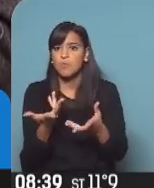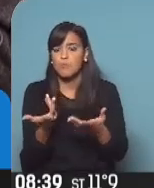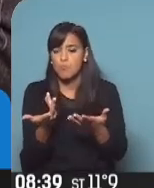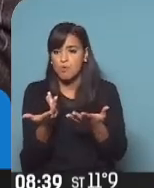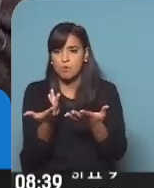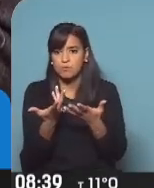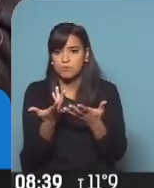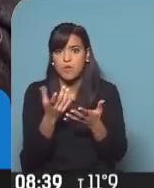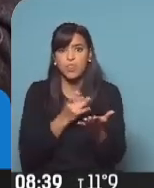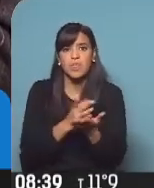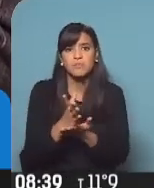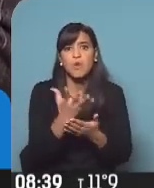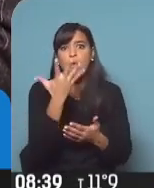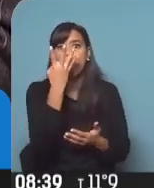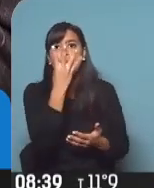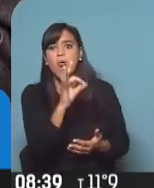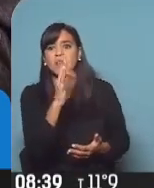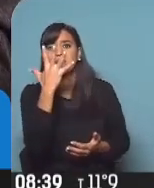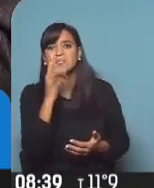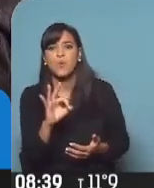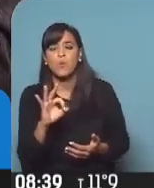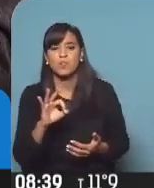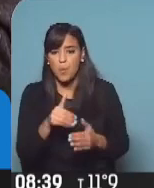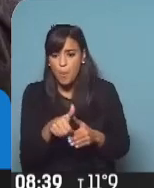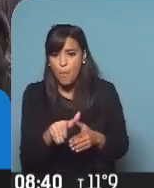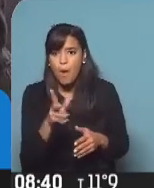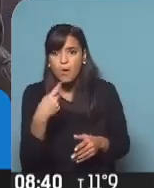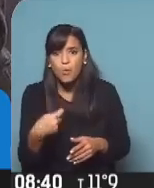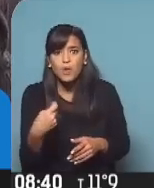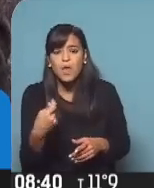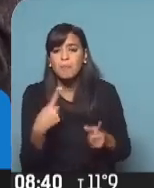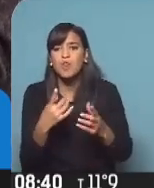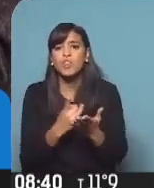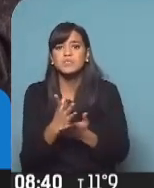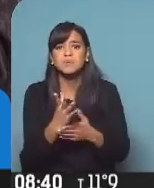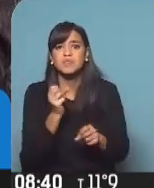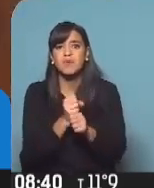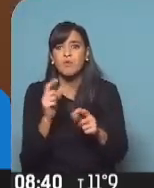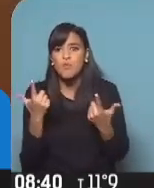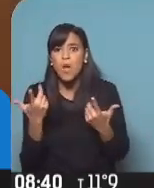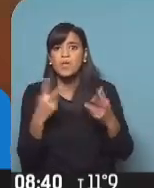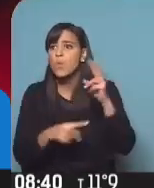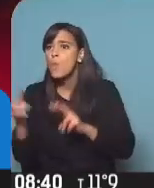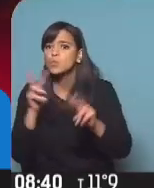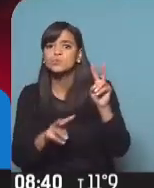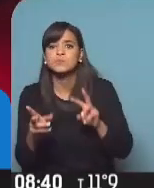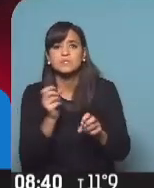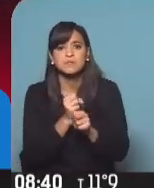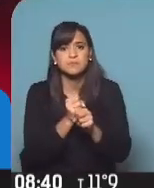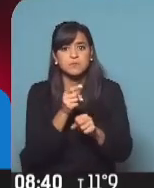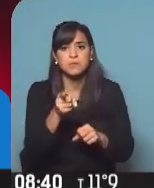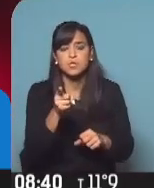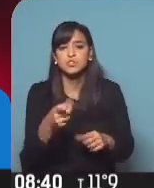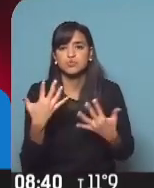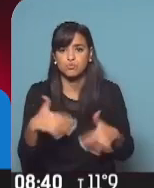entre 40 y 50 años a muy poco de jubilarse pero ya sin la posibilidad de buscar trabajo eso siendo eso